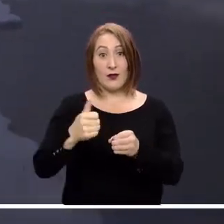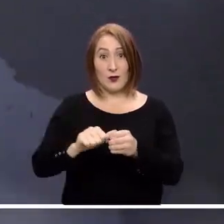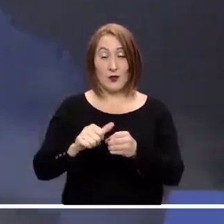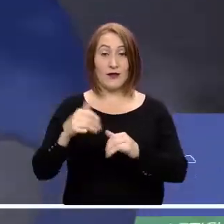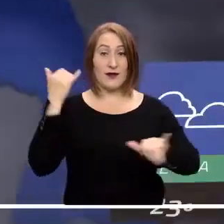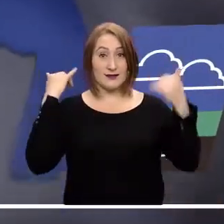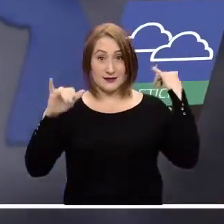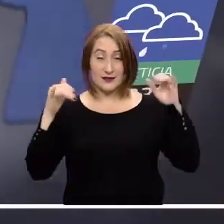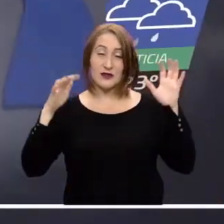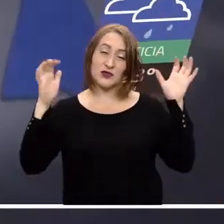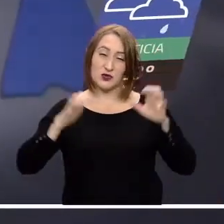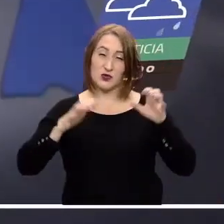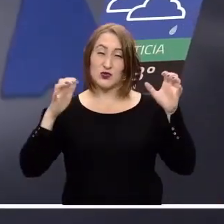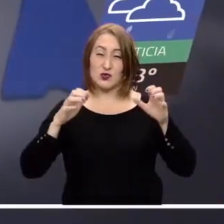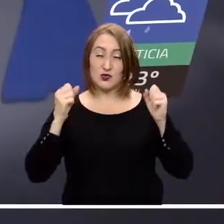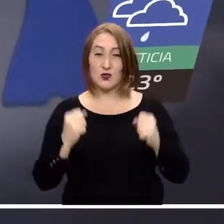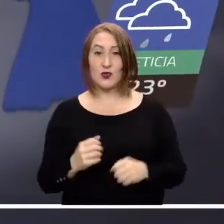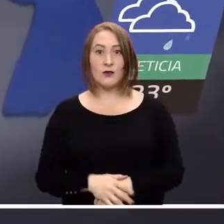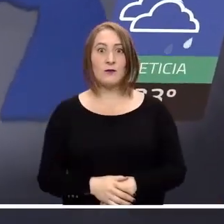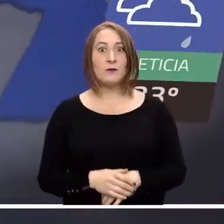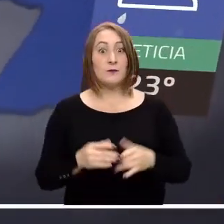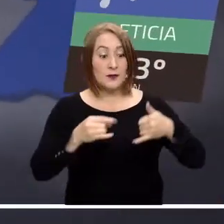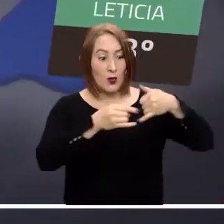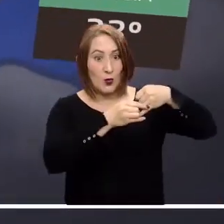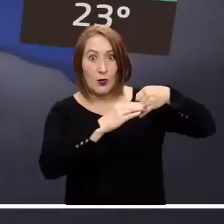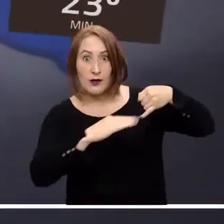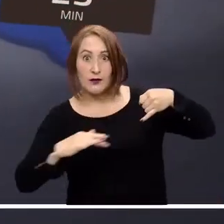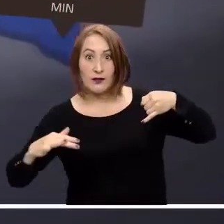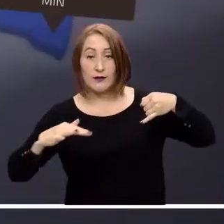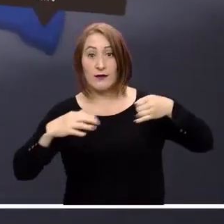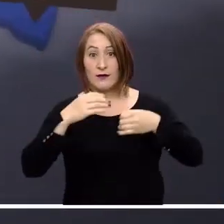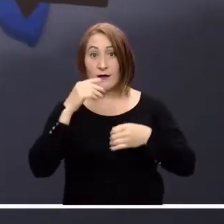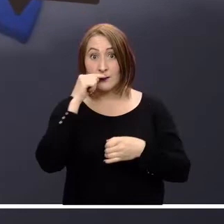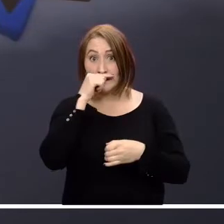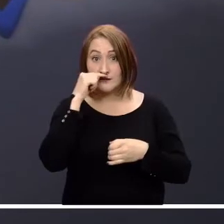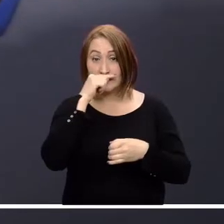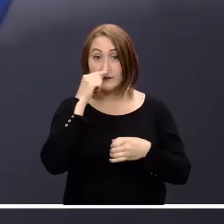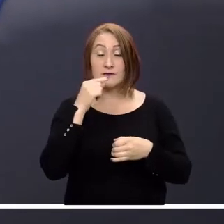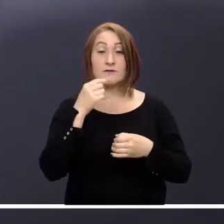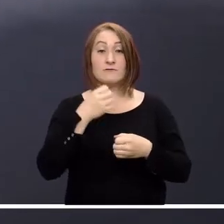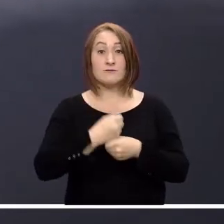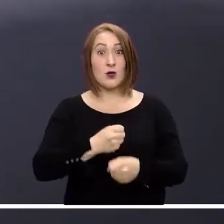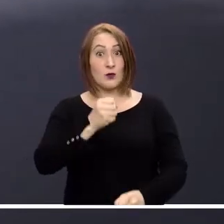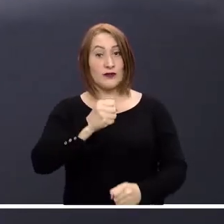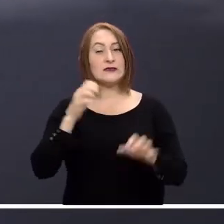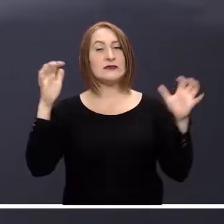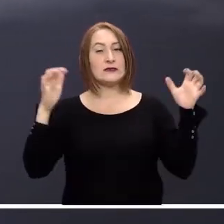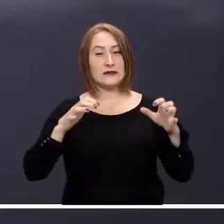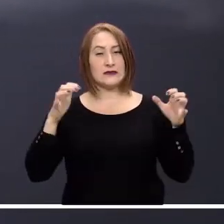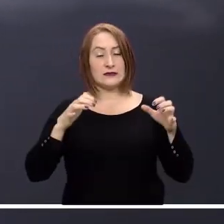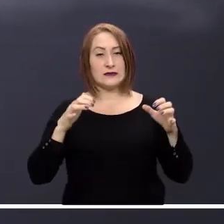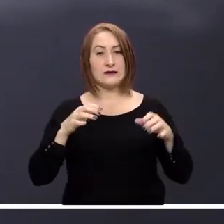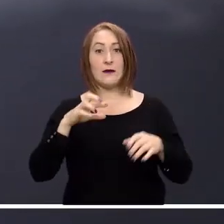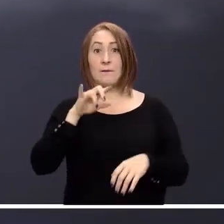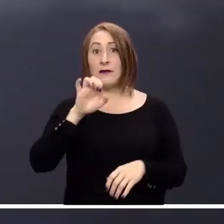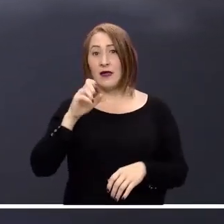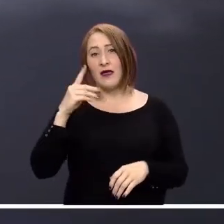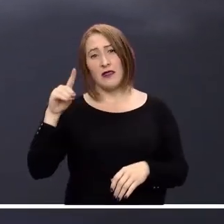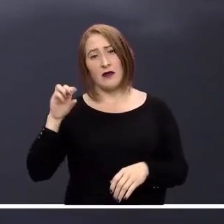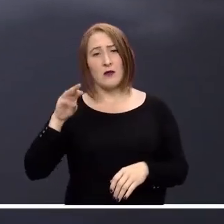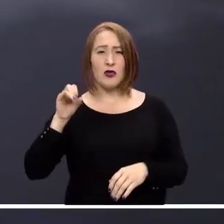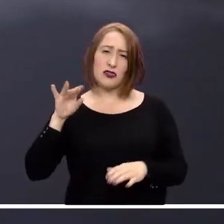suaves. El aumento de la nubosidad en la Amazonía anuncia lluvias en Guainía, Amazonas y Vaupés. En Caquetá y el Piedemonte,